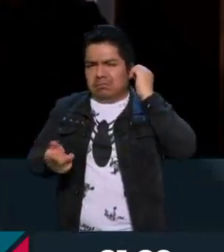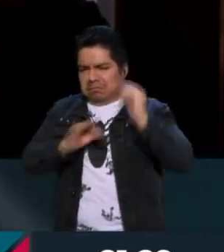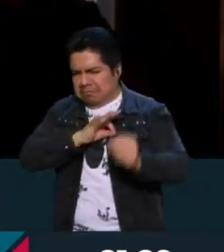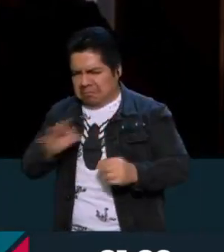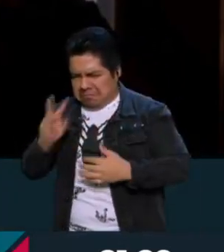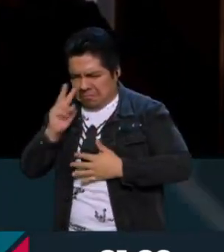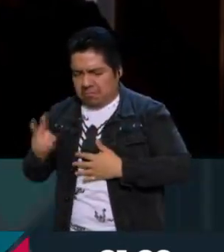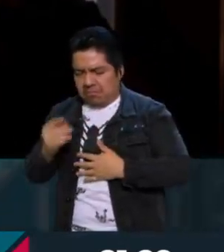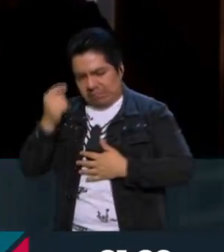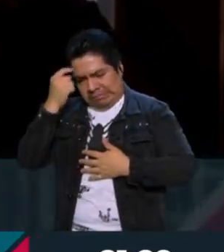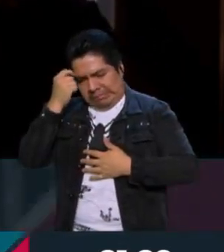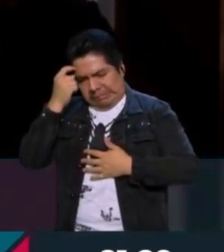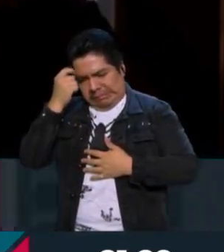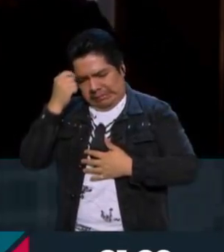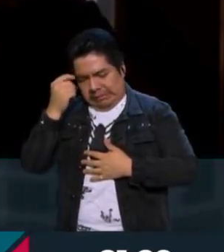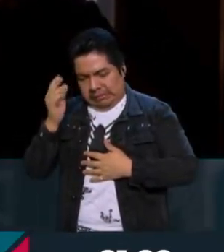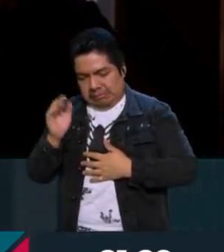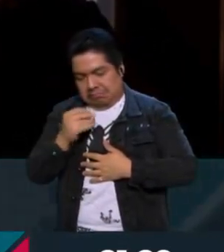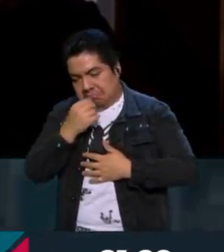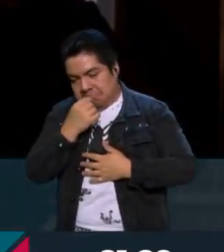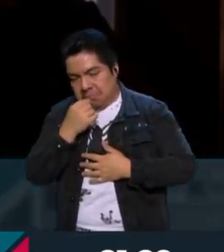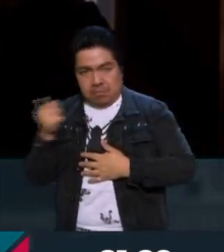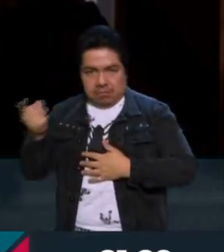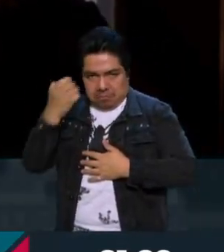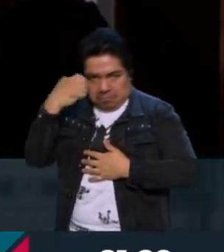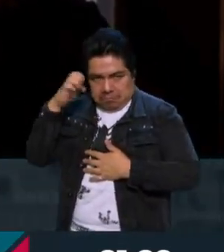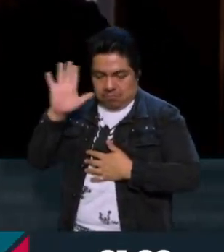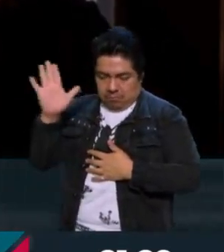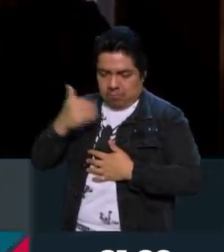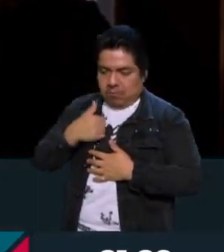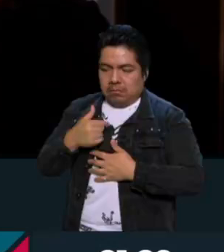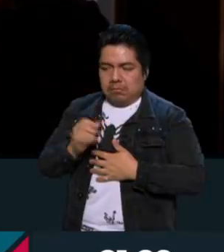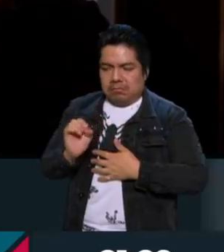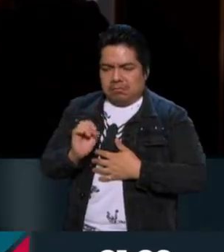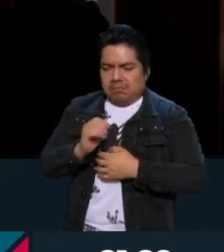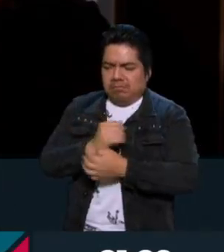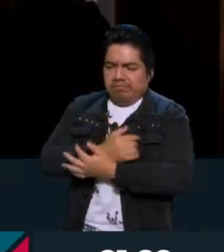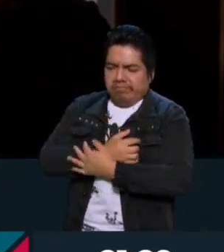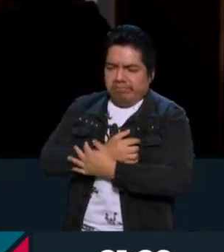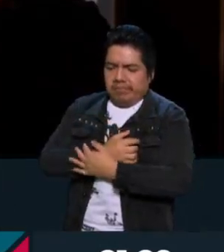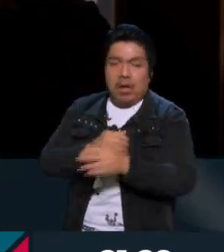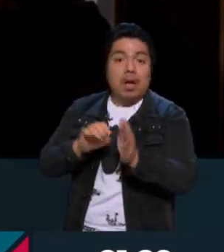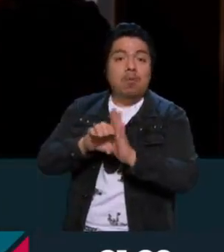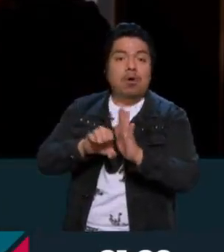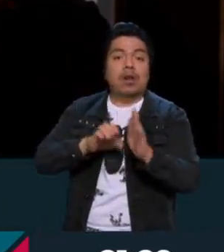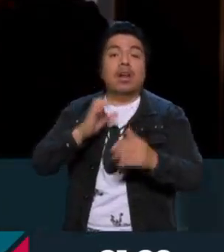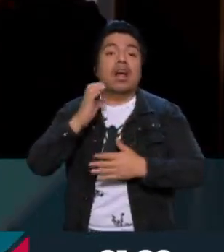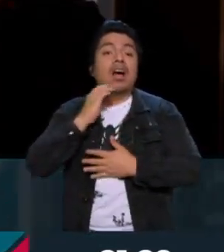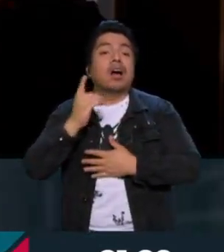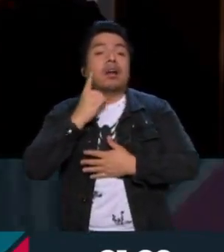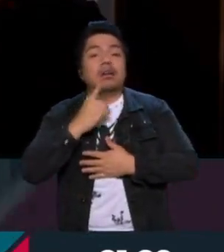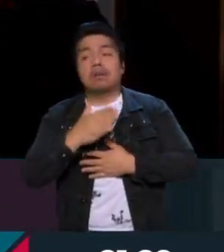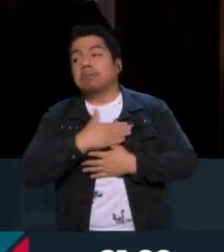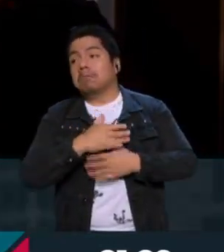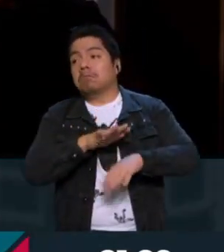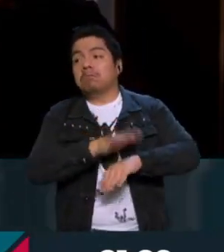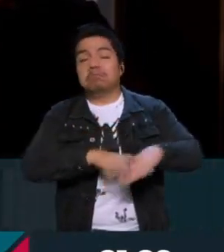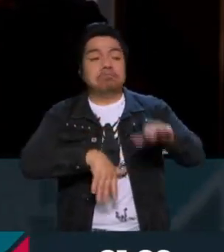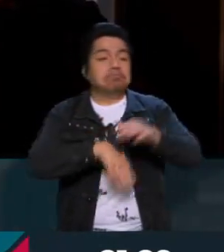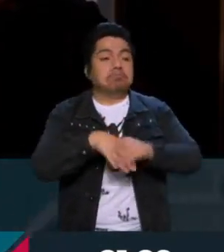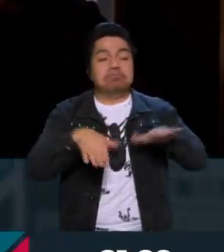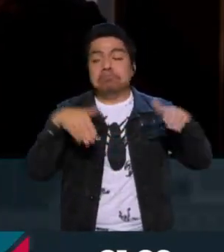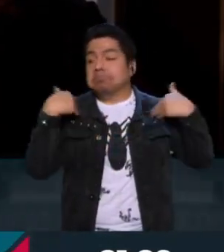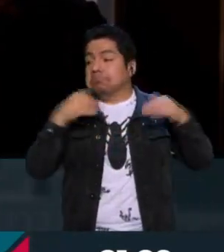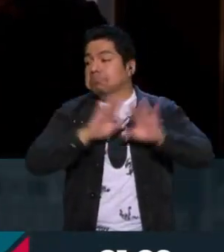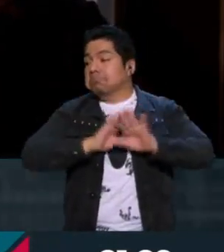parece, dime tú si estoy mal, porque al final tú eres la experta, si sería el equivalente a que la Cámara de Diputados dijera, pues nosotros no legislamos